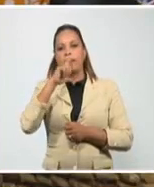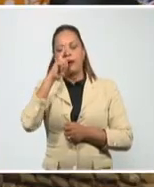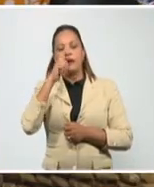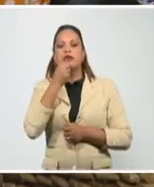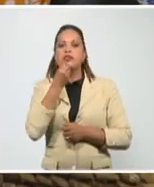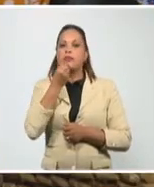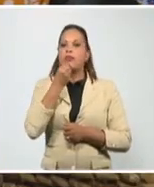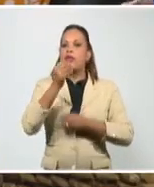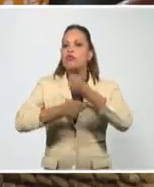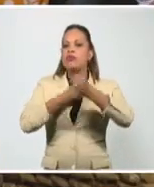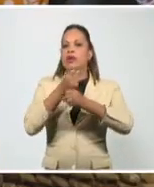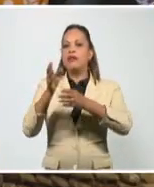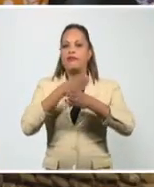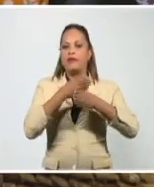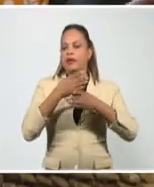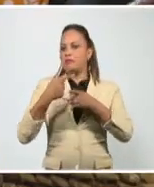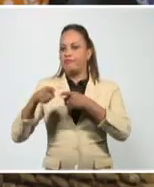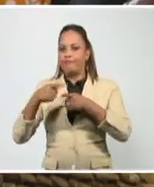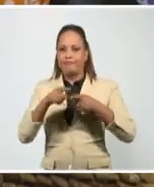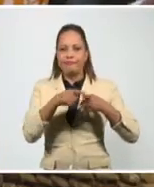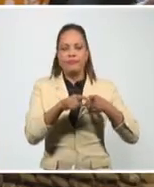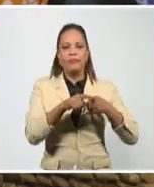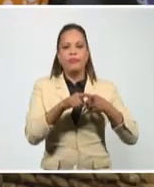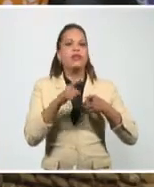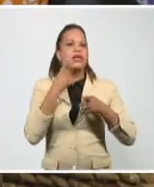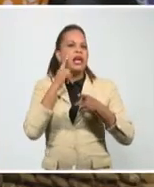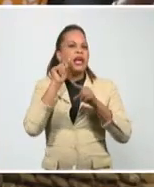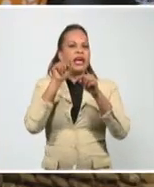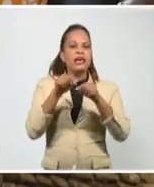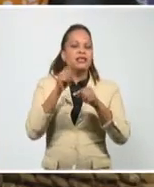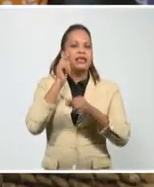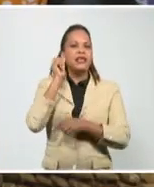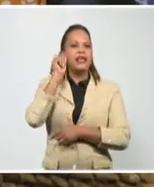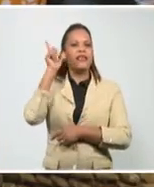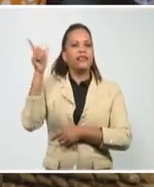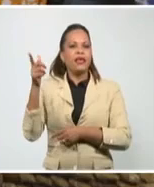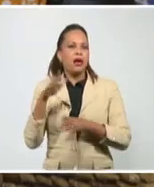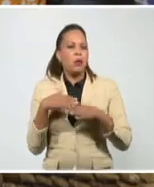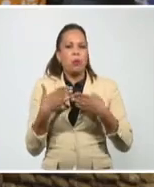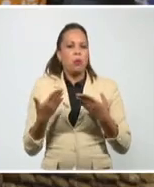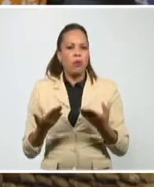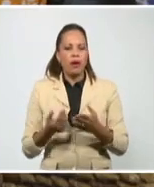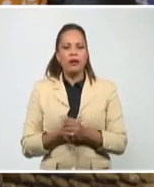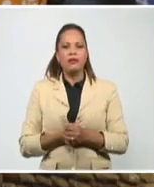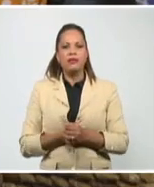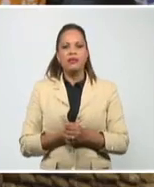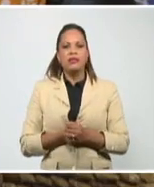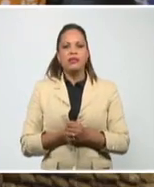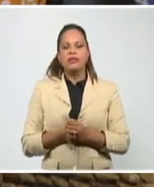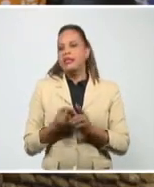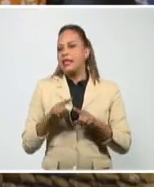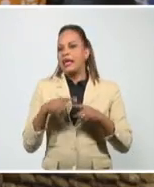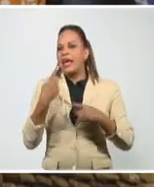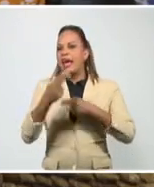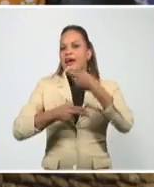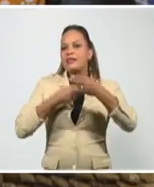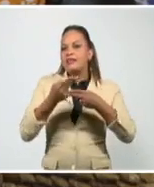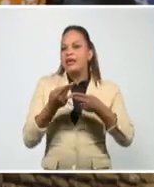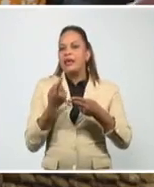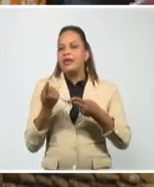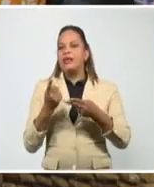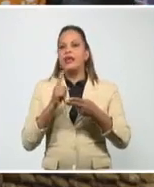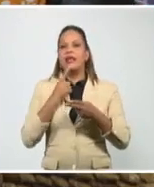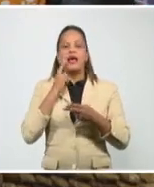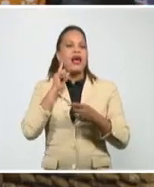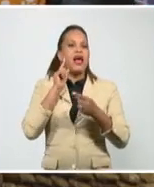para muchas cosas y lo que revela es cuáles son las ideas, cuál es la postura ante la vida, ante el